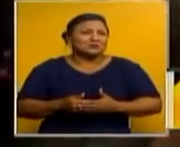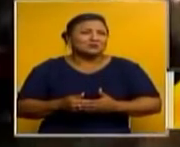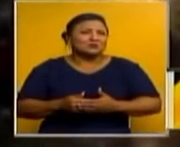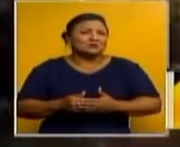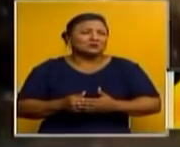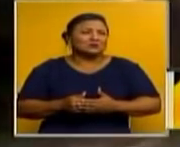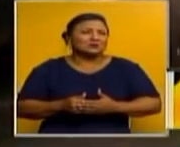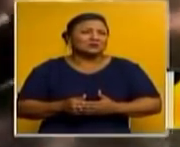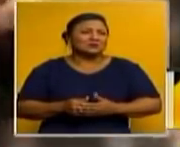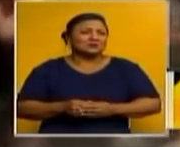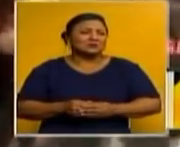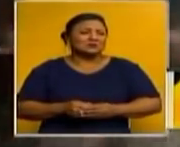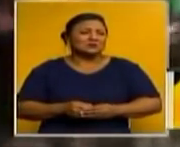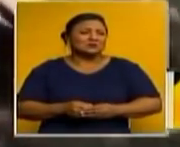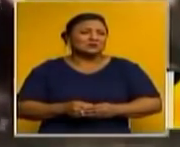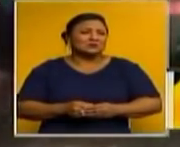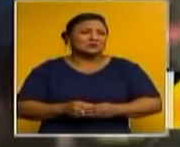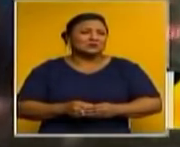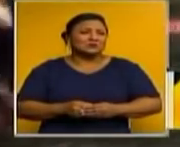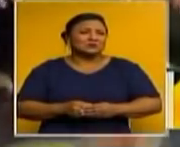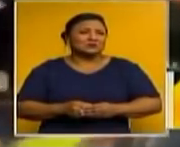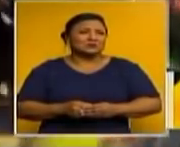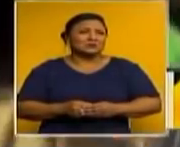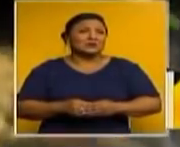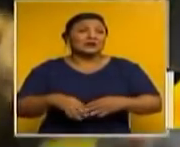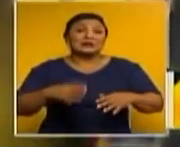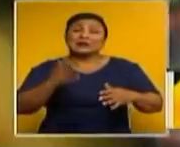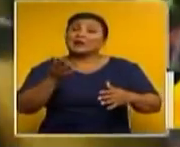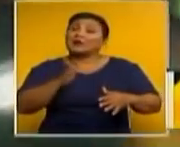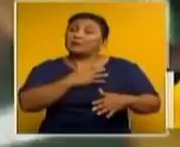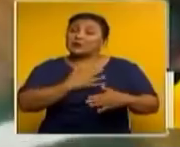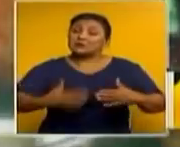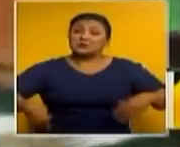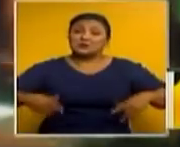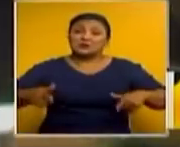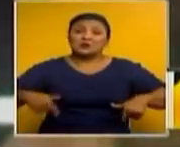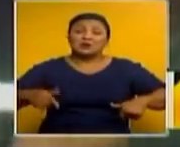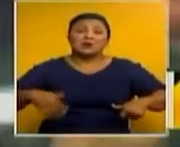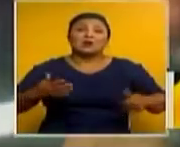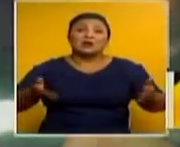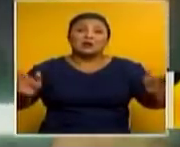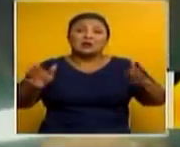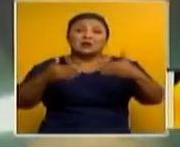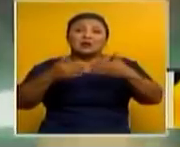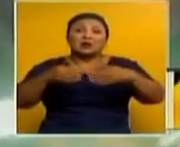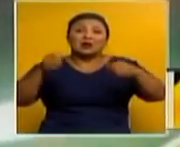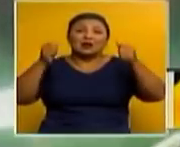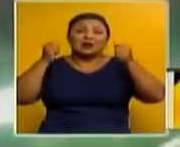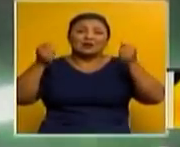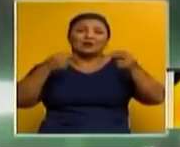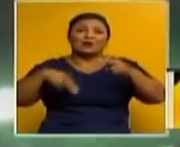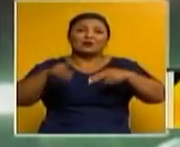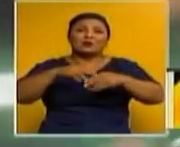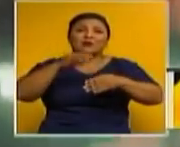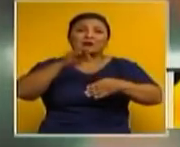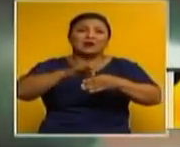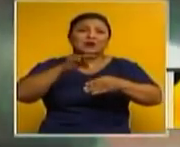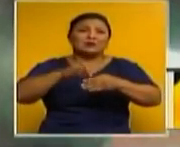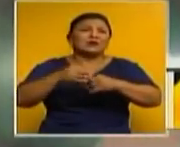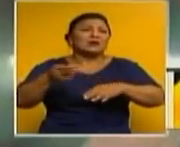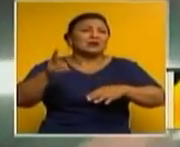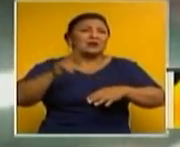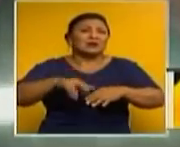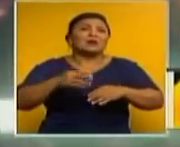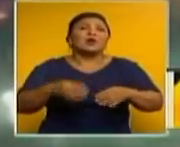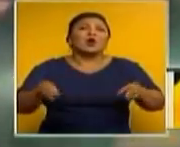República, quien dentro de poco ya finalizará lo que es esta campaña y la consulta popular. Además,